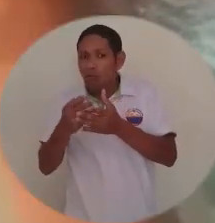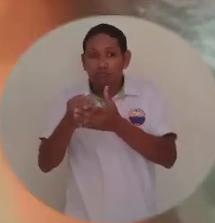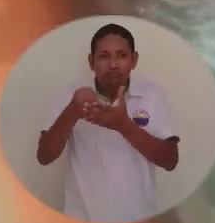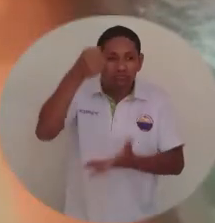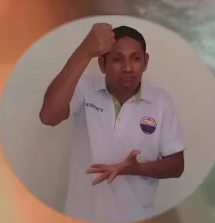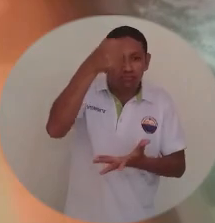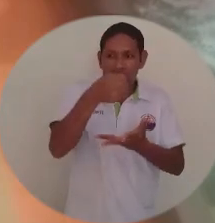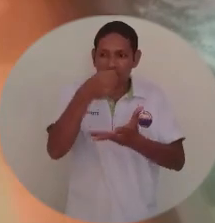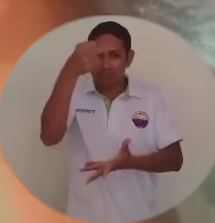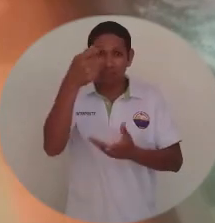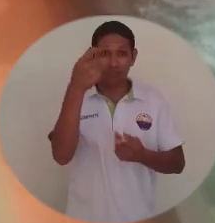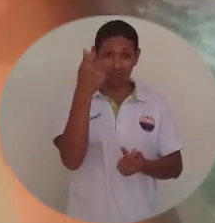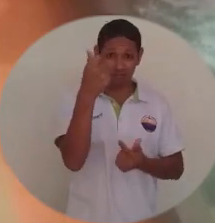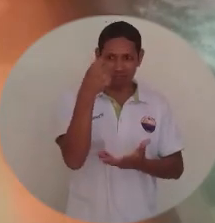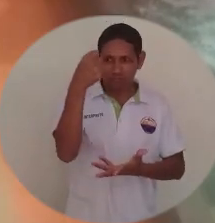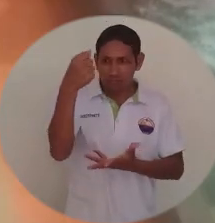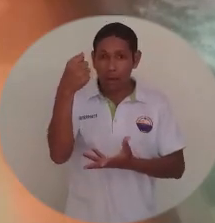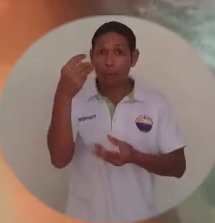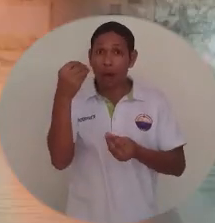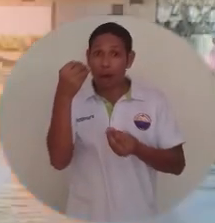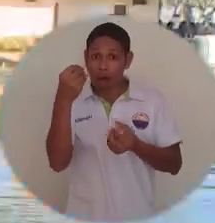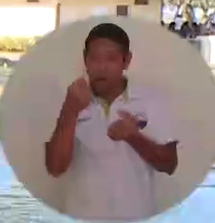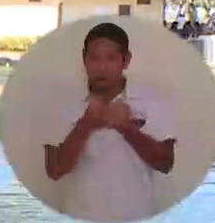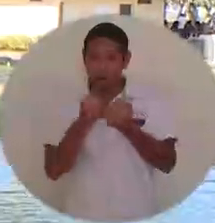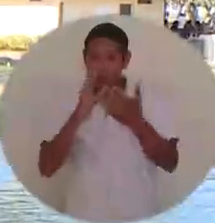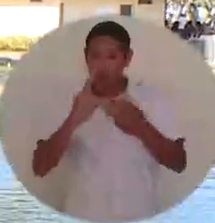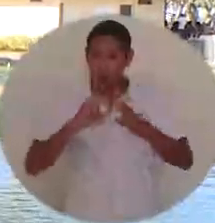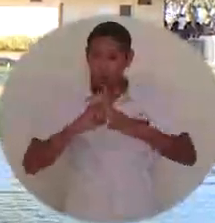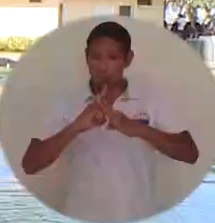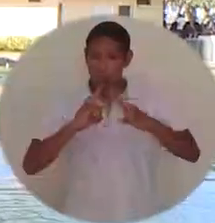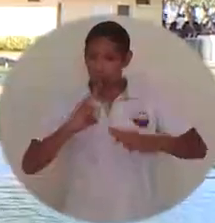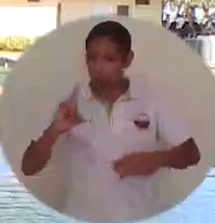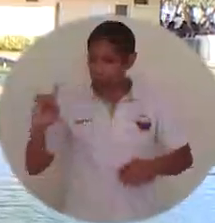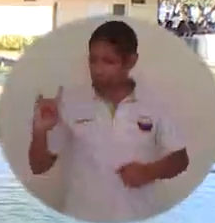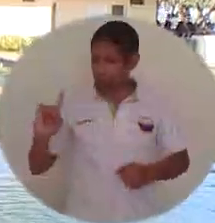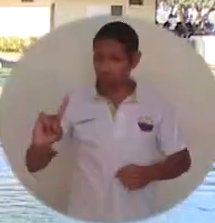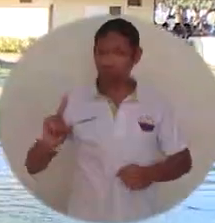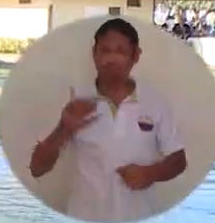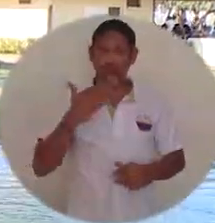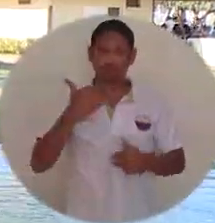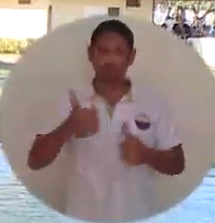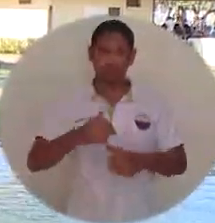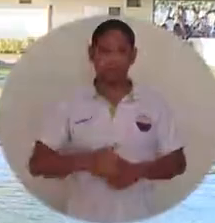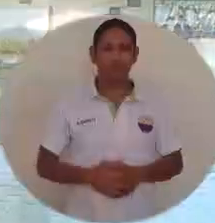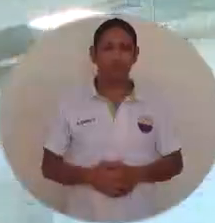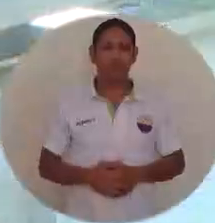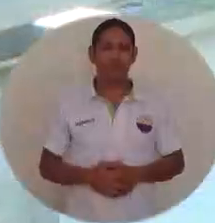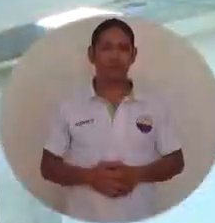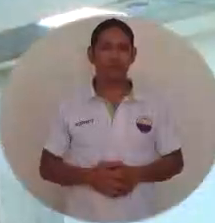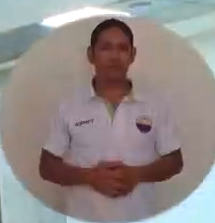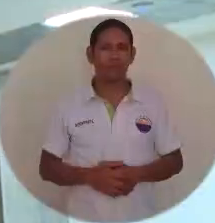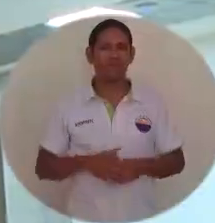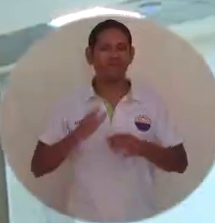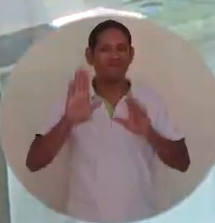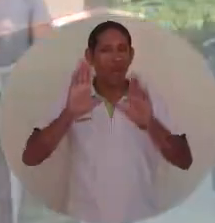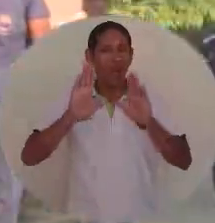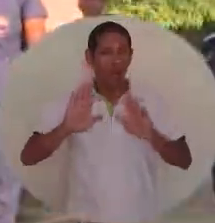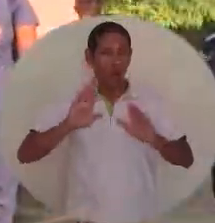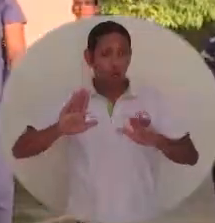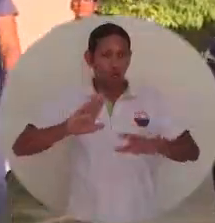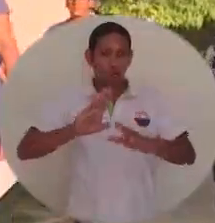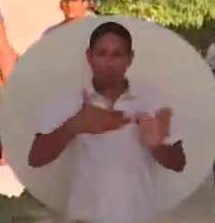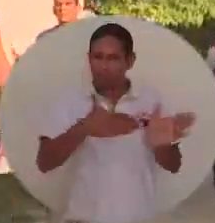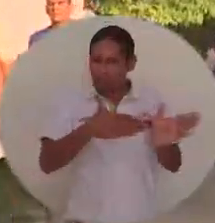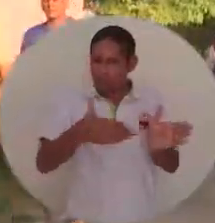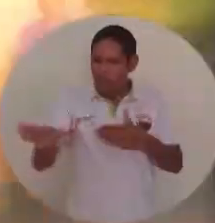obtener mejores recursos para poder tener una universidad sostenible en el tiempo. Como no podía ser de otra manera en un